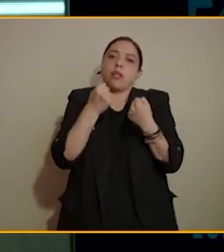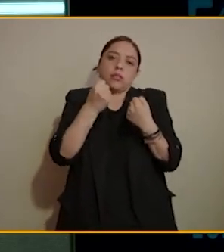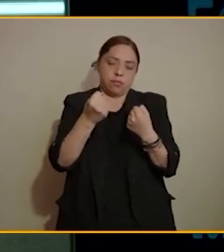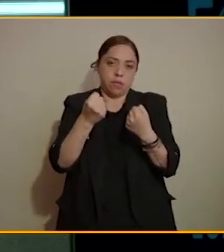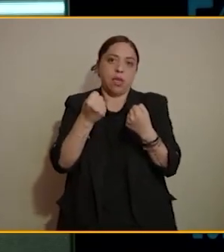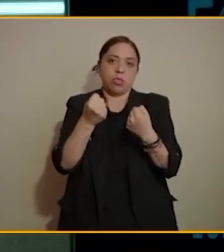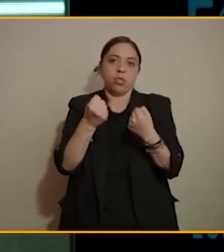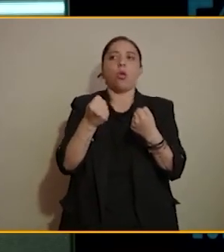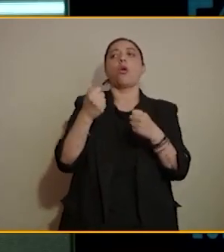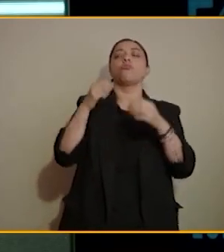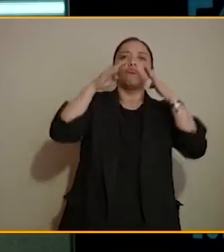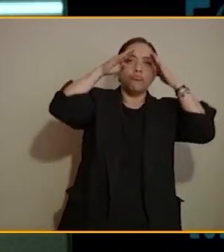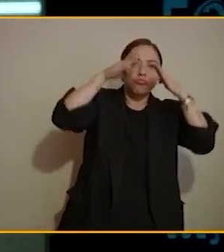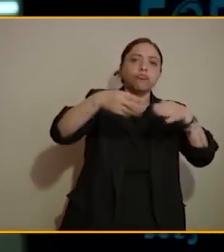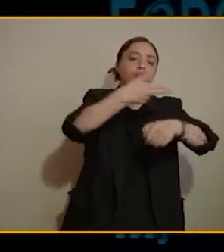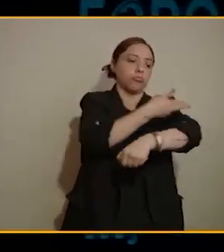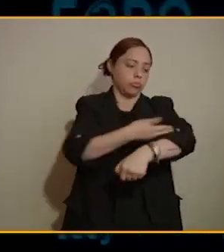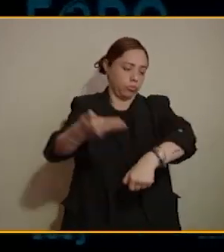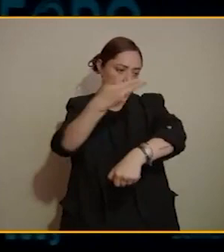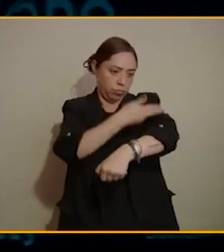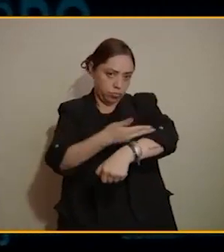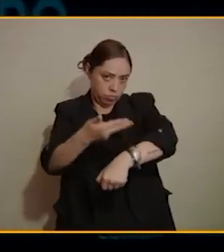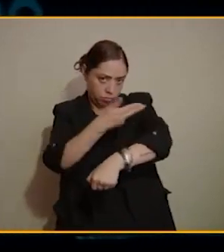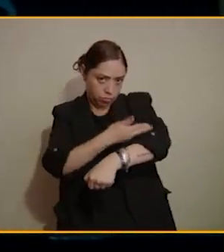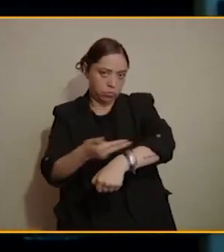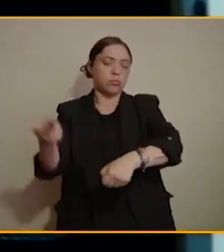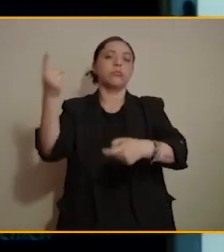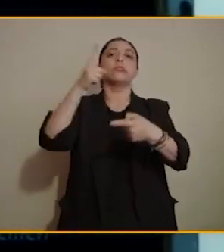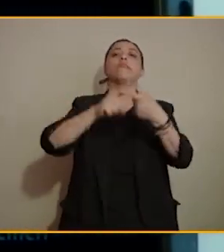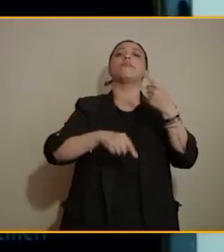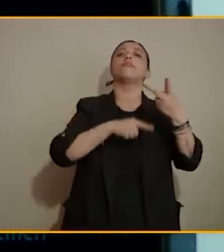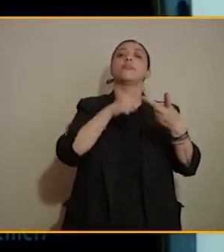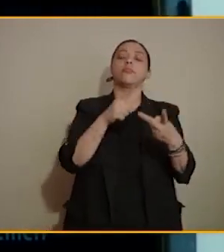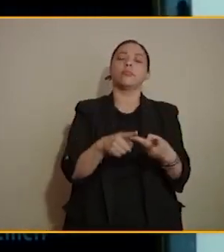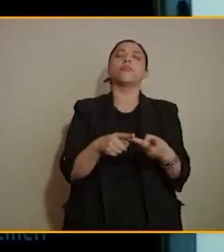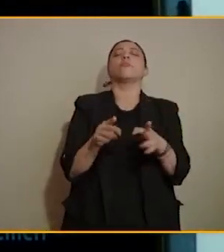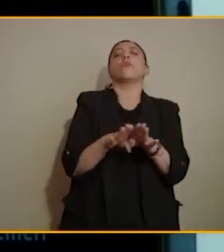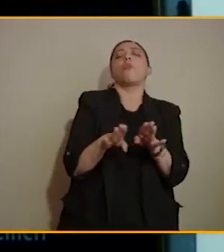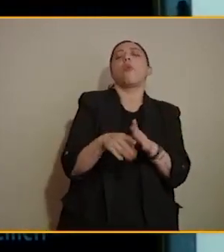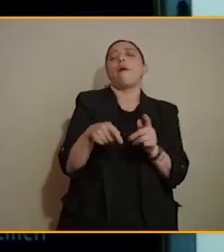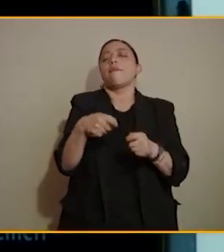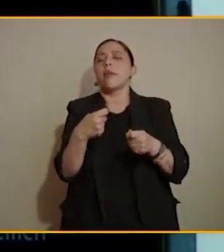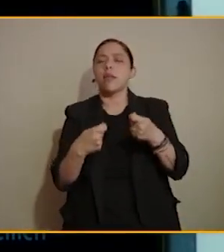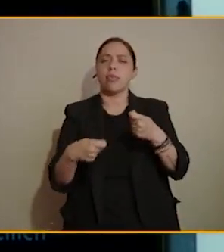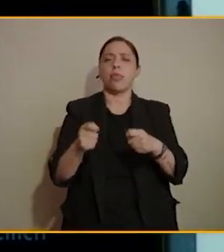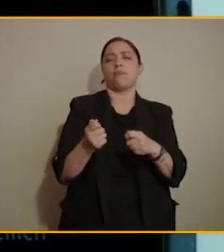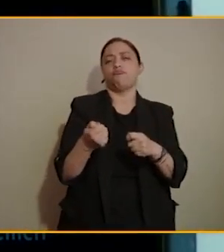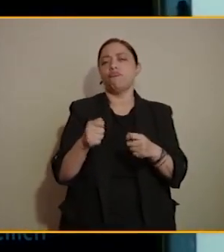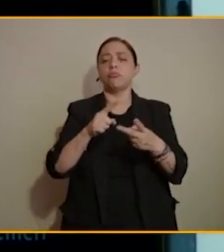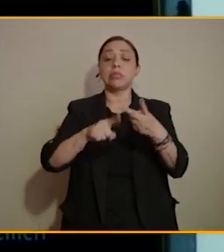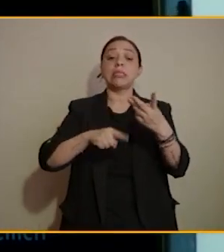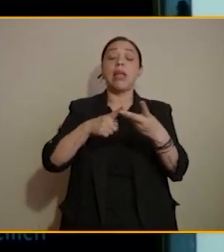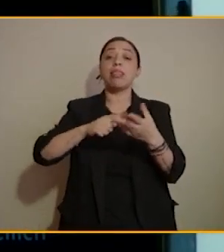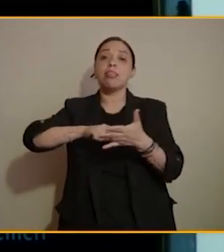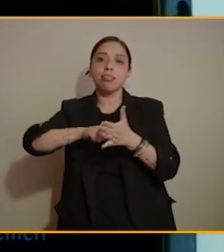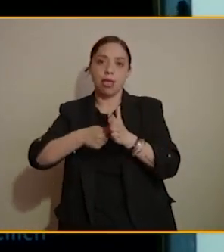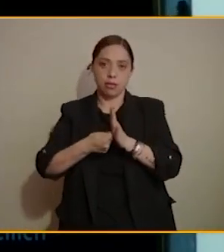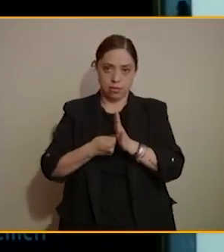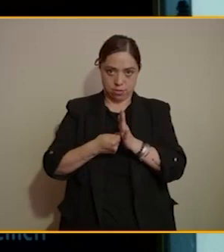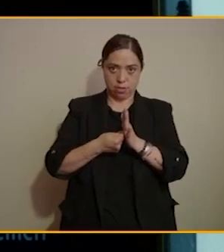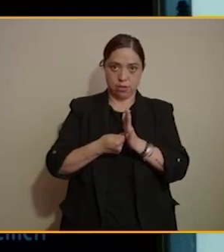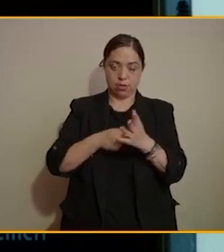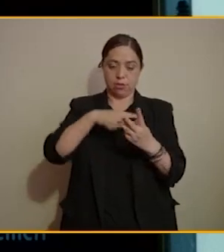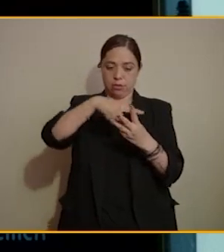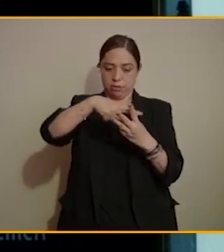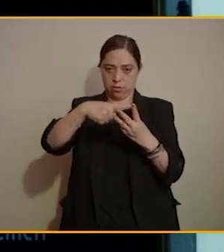con habilidades de gestión, con habilidades blandas y con habilidades técnicas.